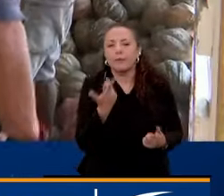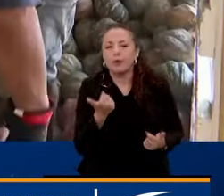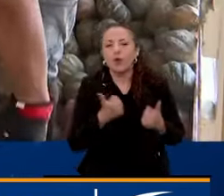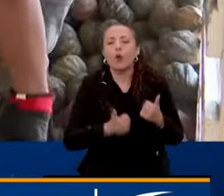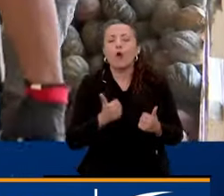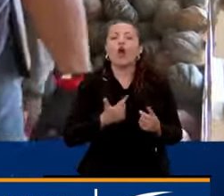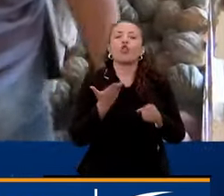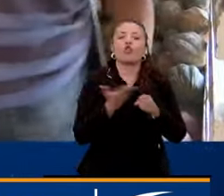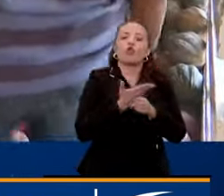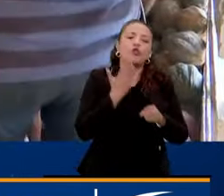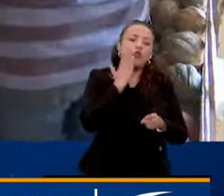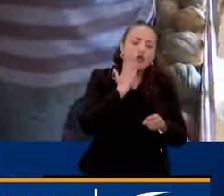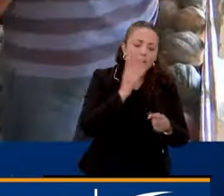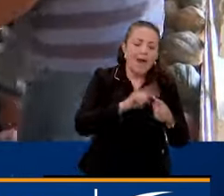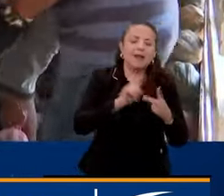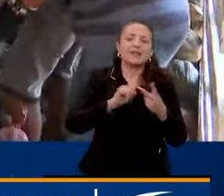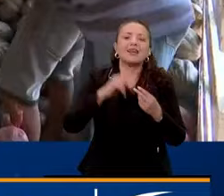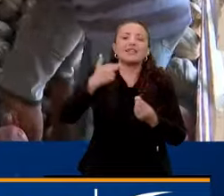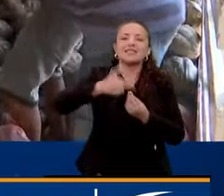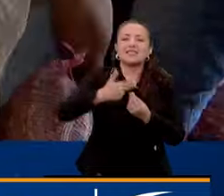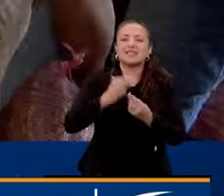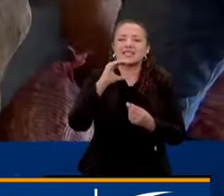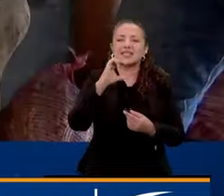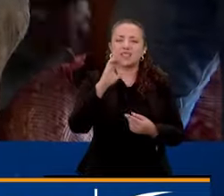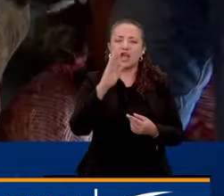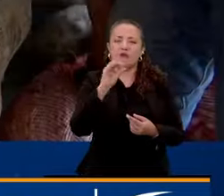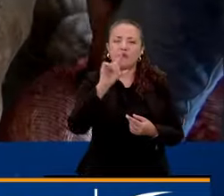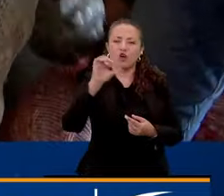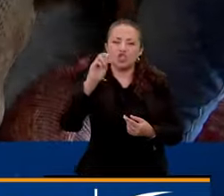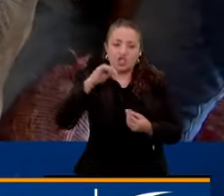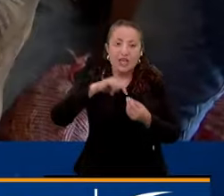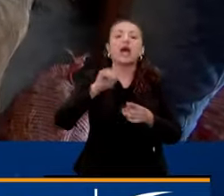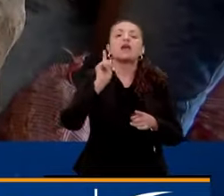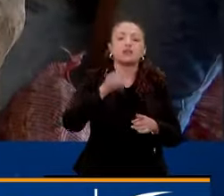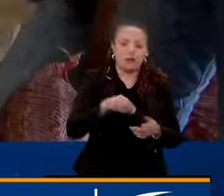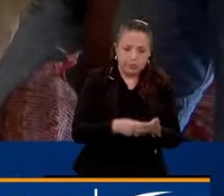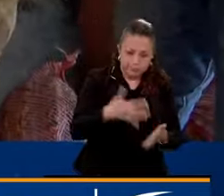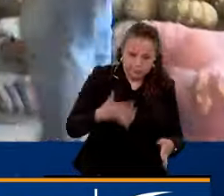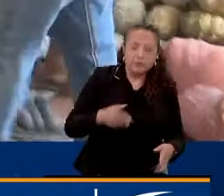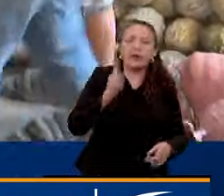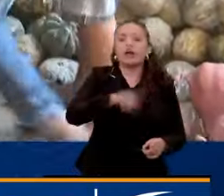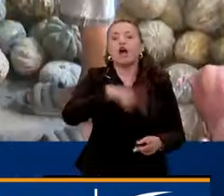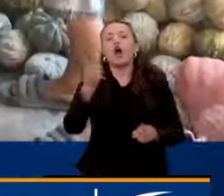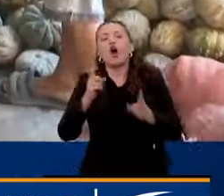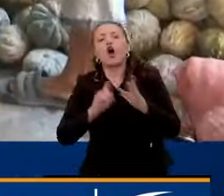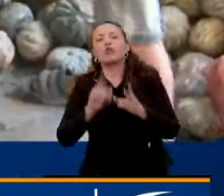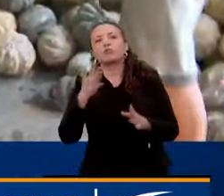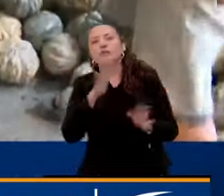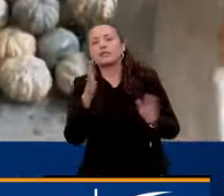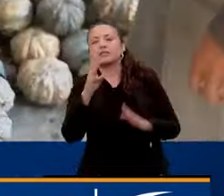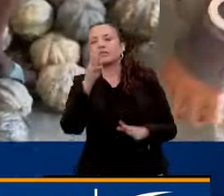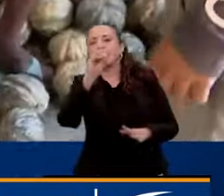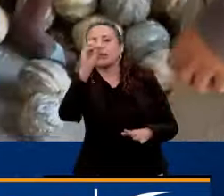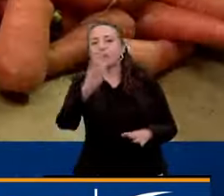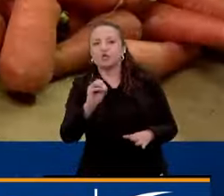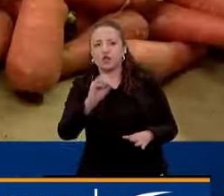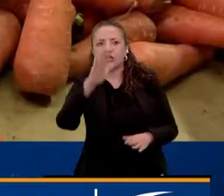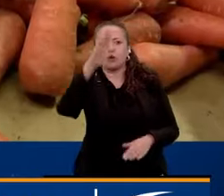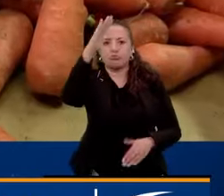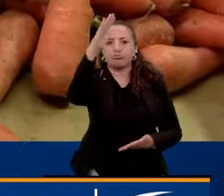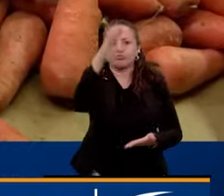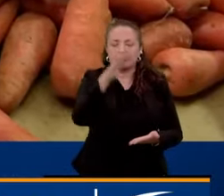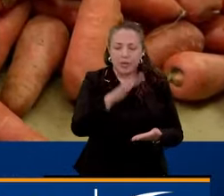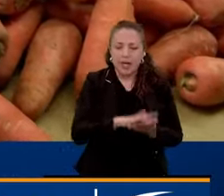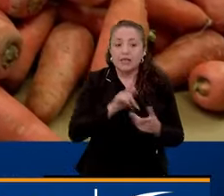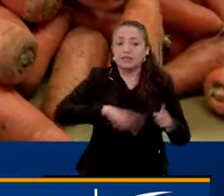del tomate y el cebollín aumentaron su precio y también han escaseado en un 30% los comerciantes